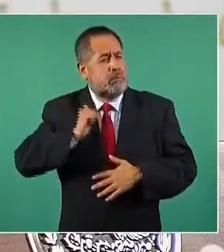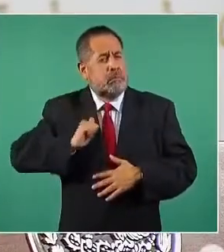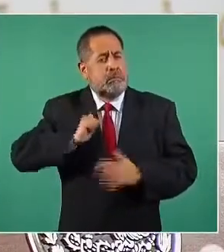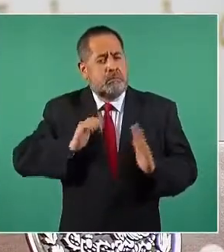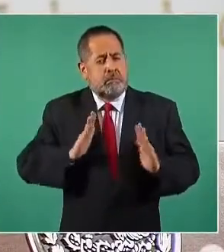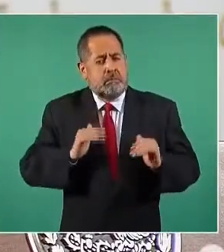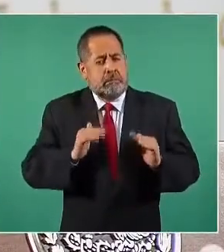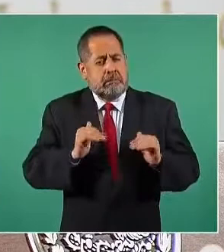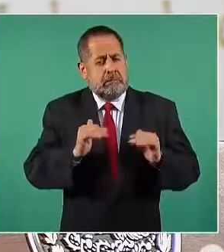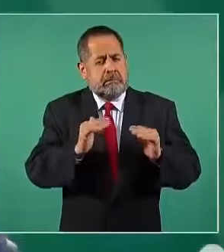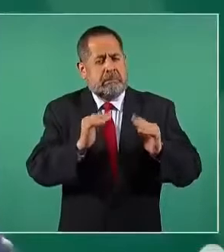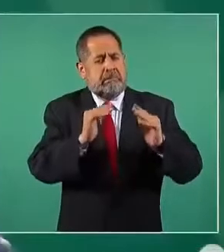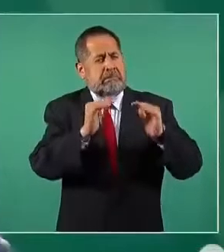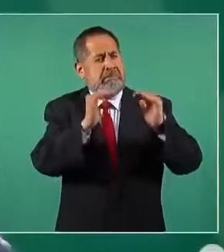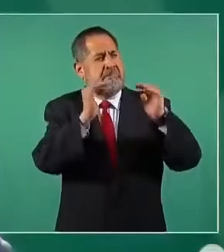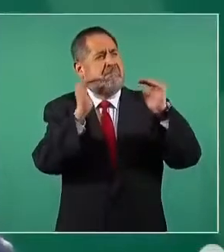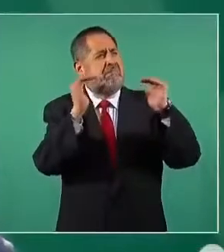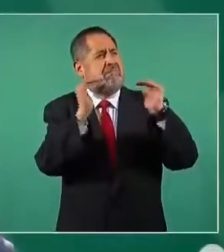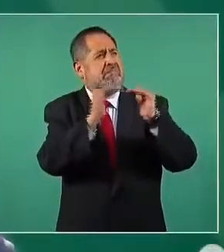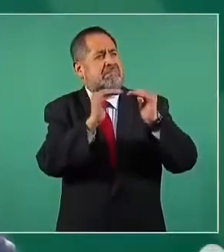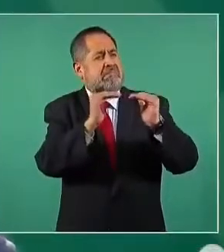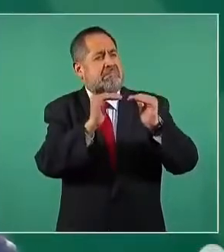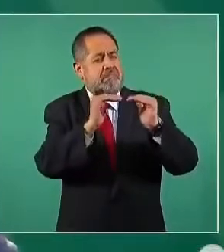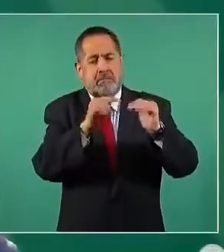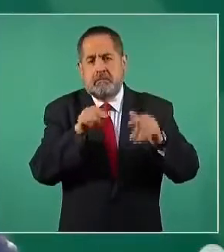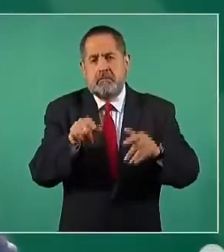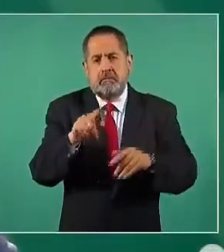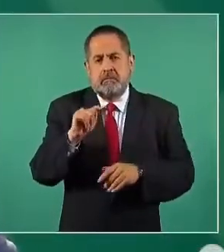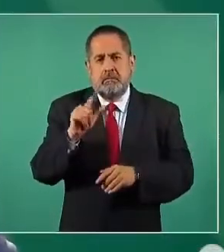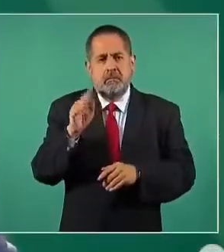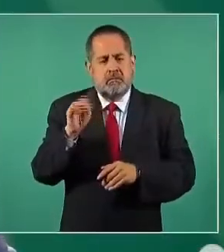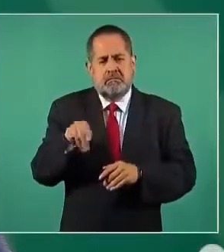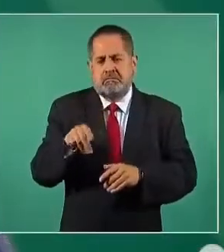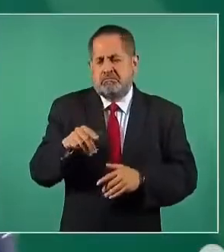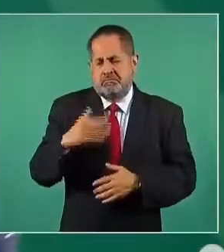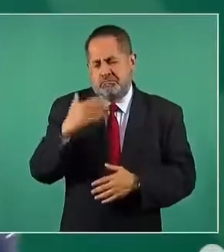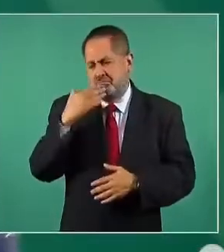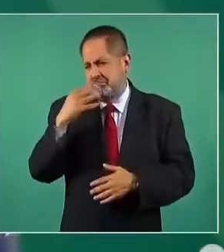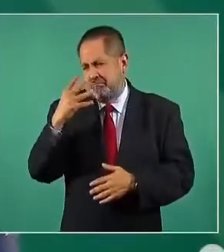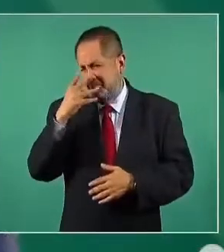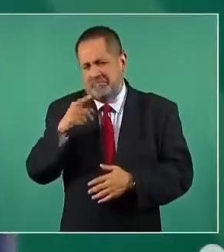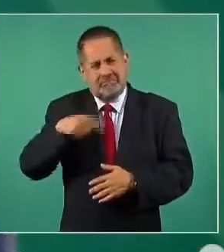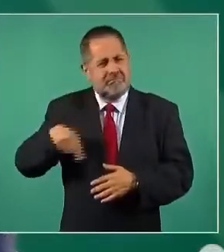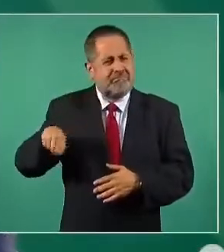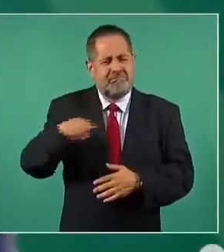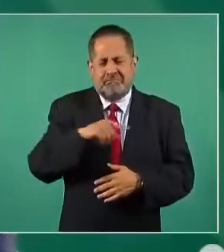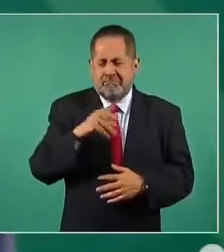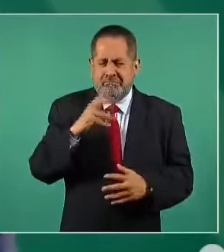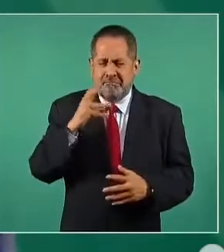ruinas arqueológicas de Tulum, que son una maravilla.